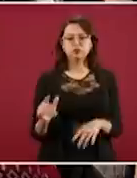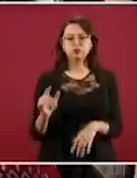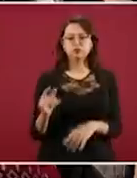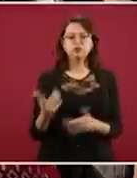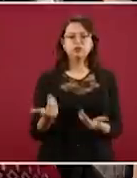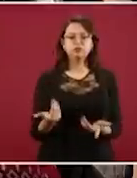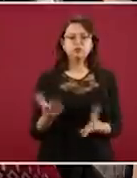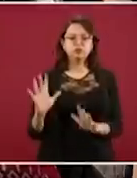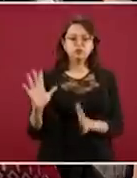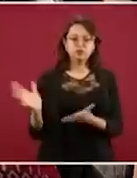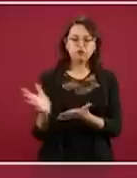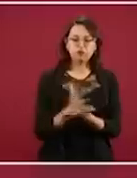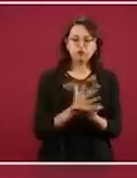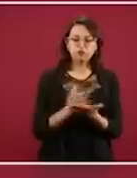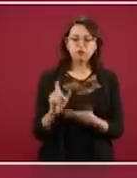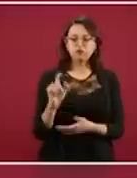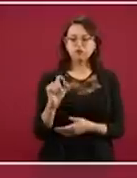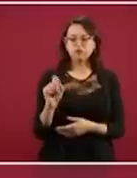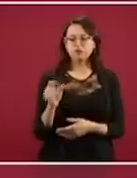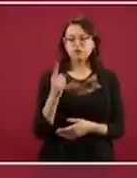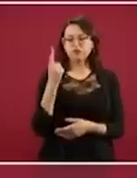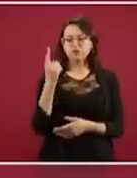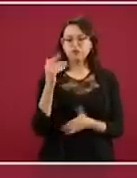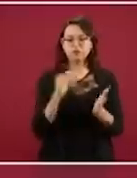21,000 millones de dólares. También